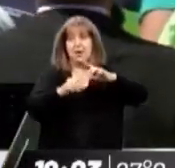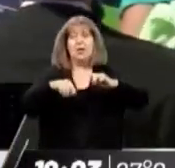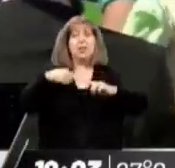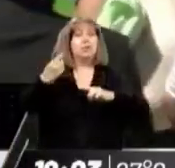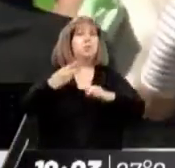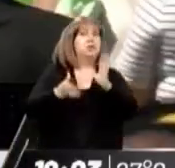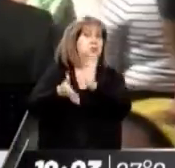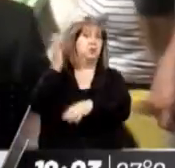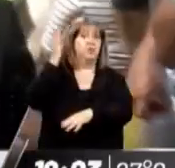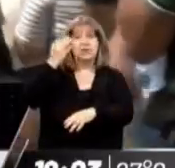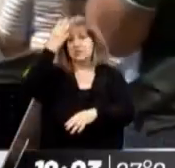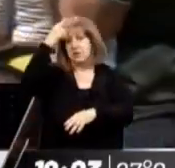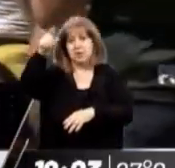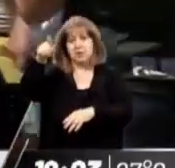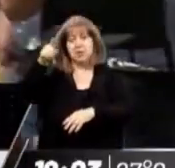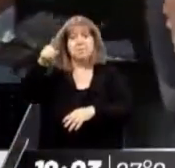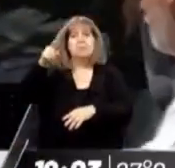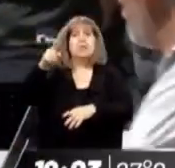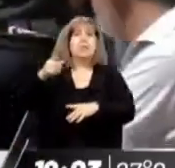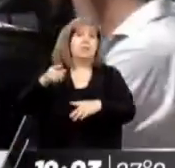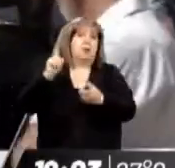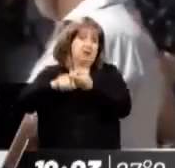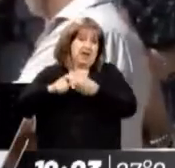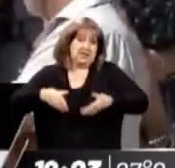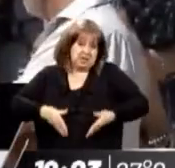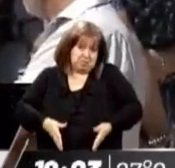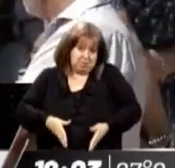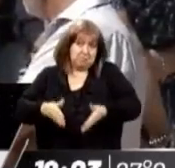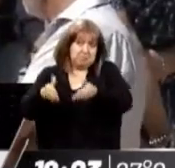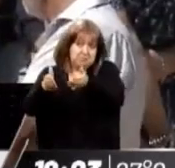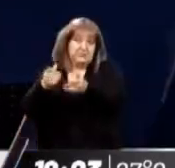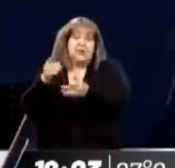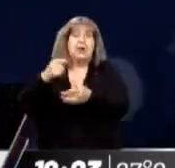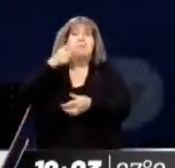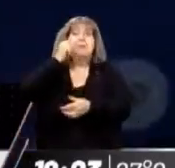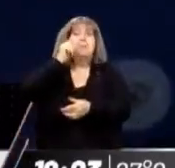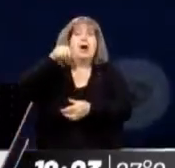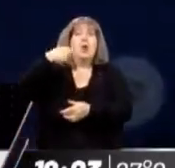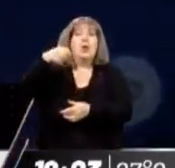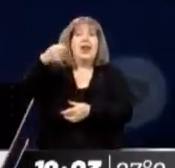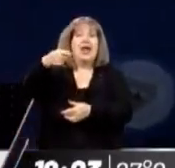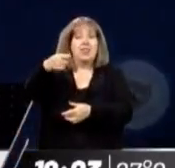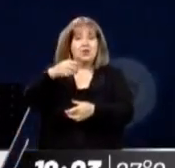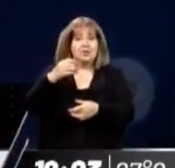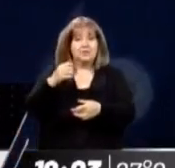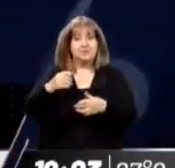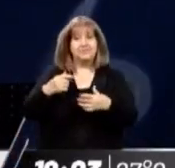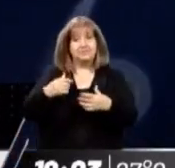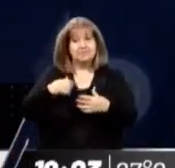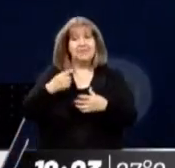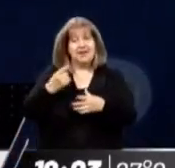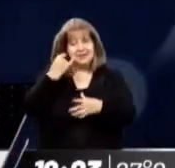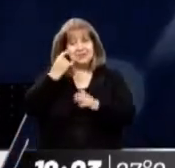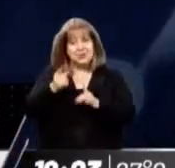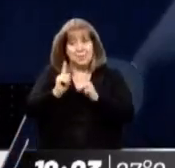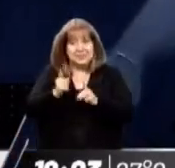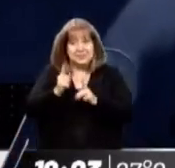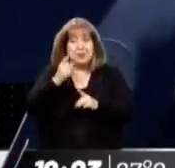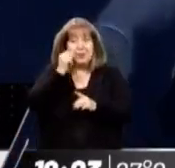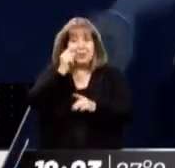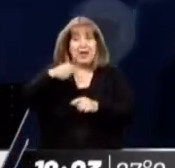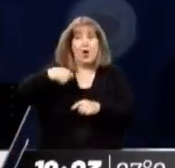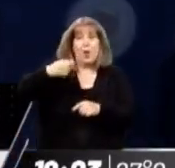no vino más el tren, nació mi hija y mi papá se jubiló. O sea que soy gente